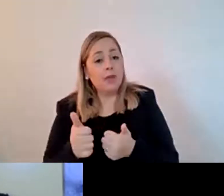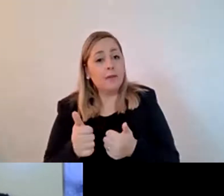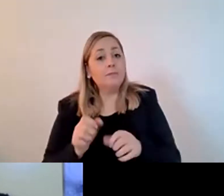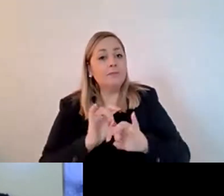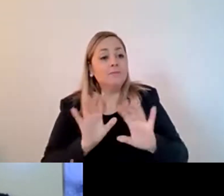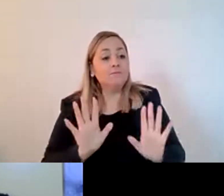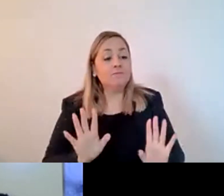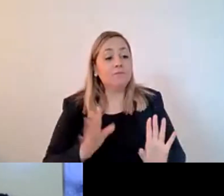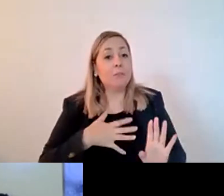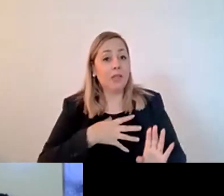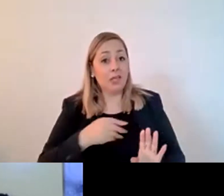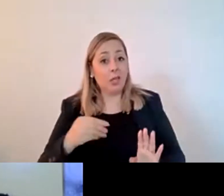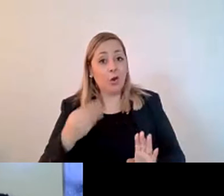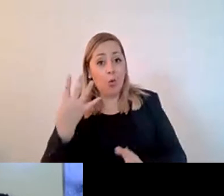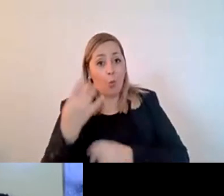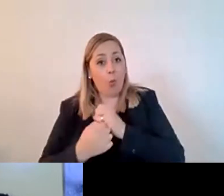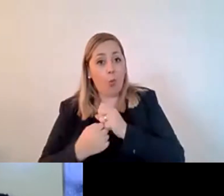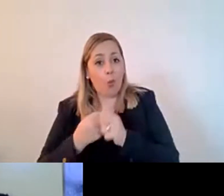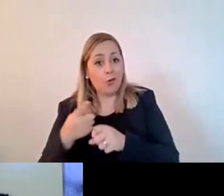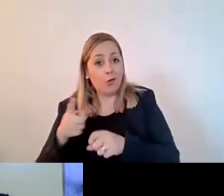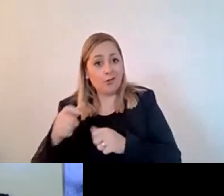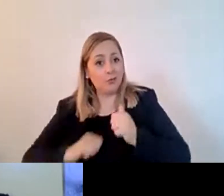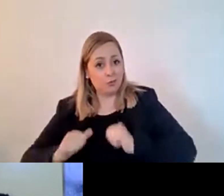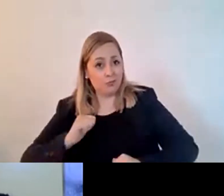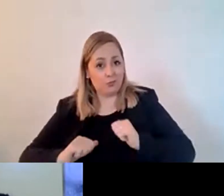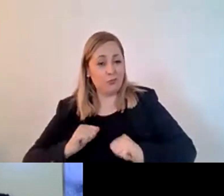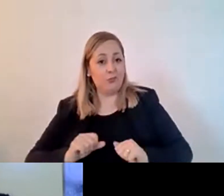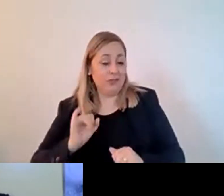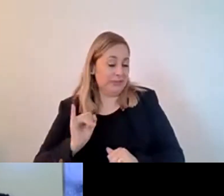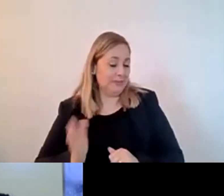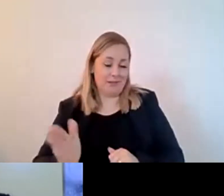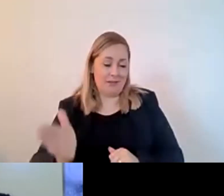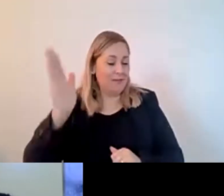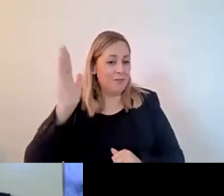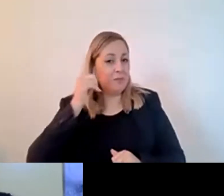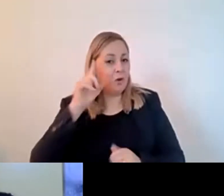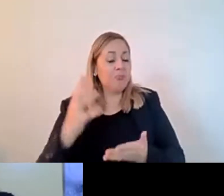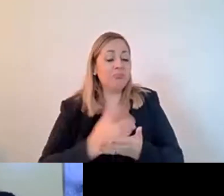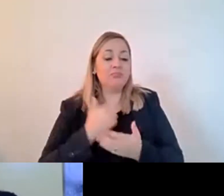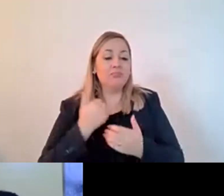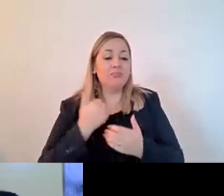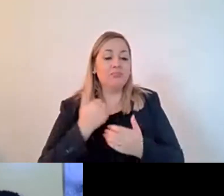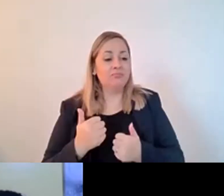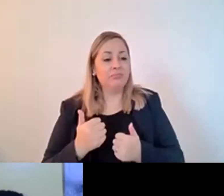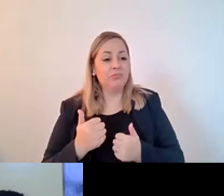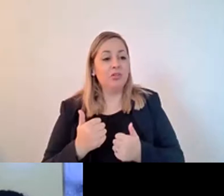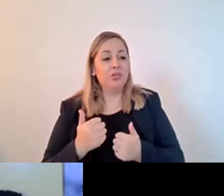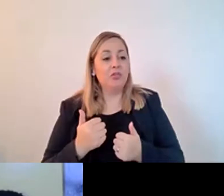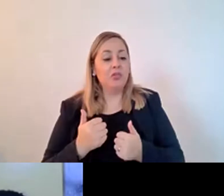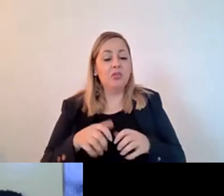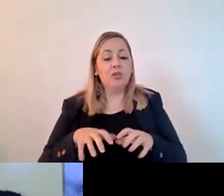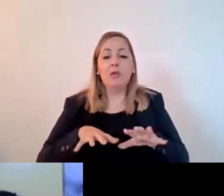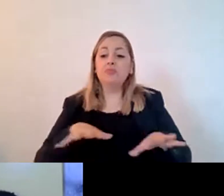claro, mi hijo desde los 4 años que sufre esto y va a sufrir siempre con esto, pero lo ha logrado diversificar